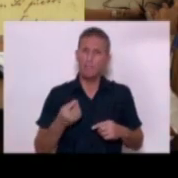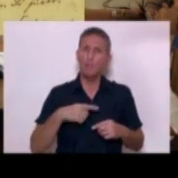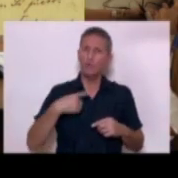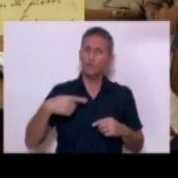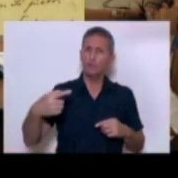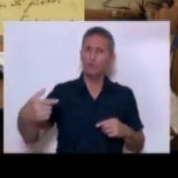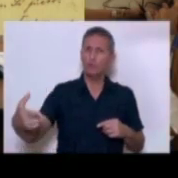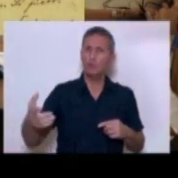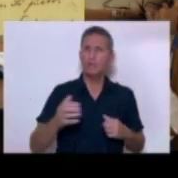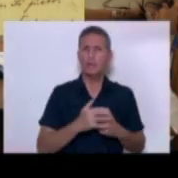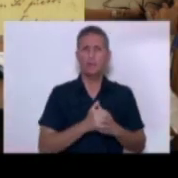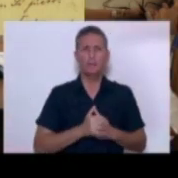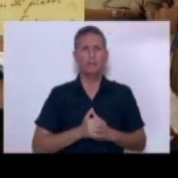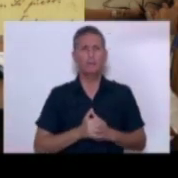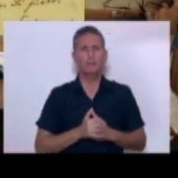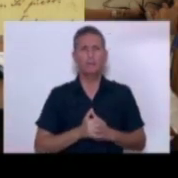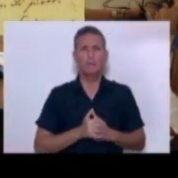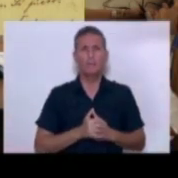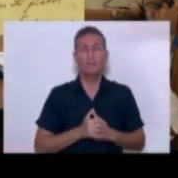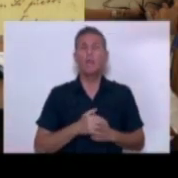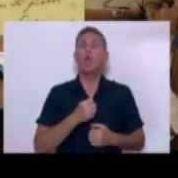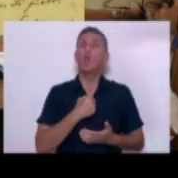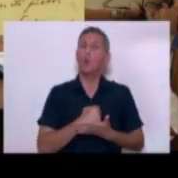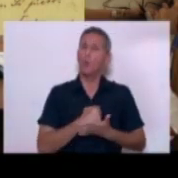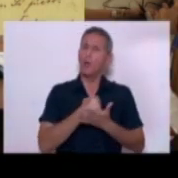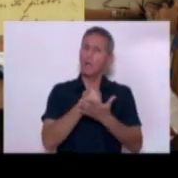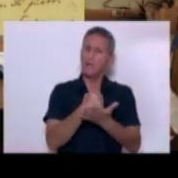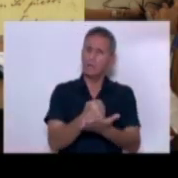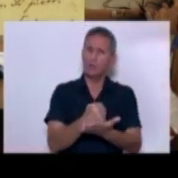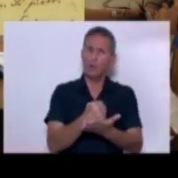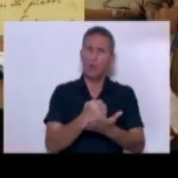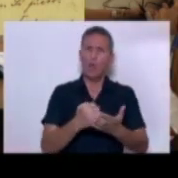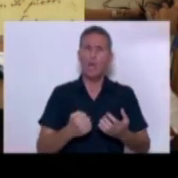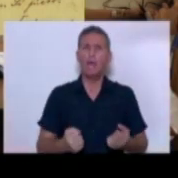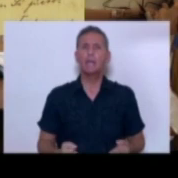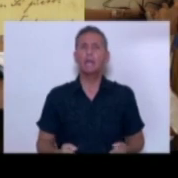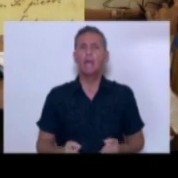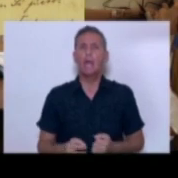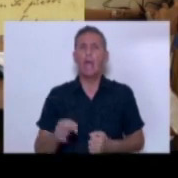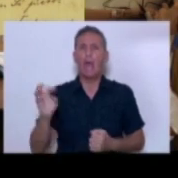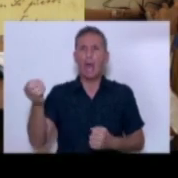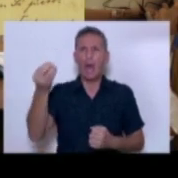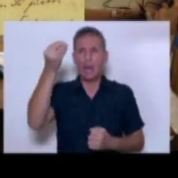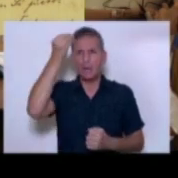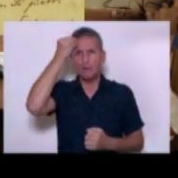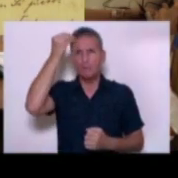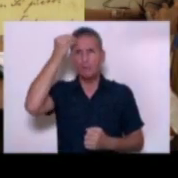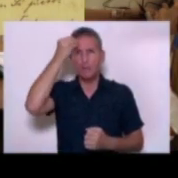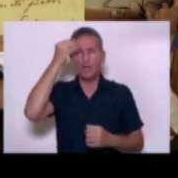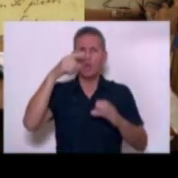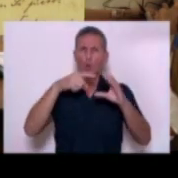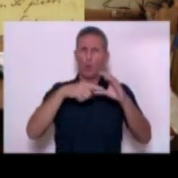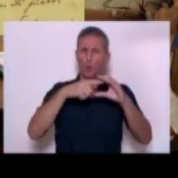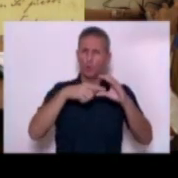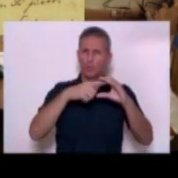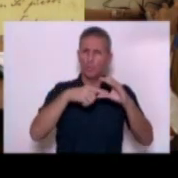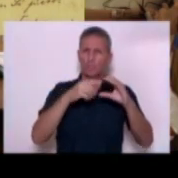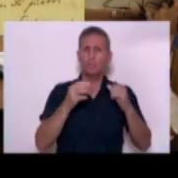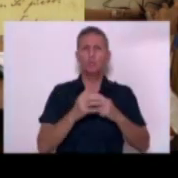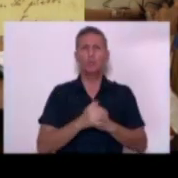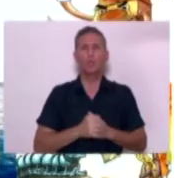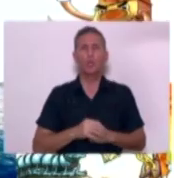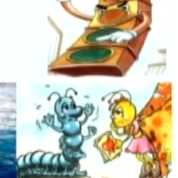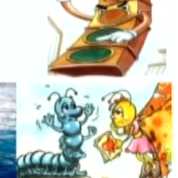varios días. Eso sí, no dejen de realizarlas porque, como les dije, los van a ayudar a reforzar los contenidos